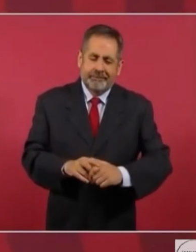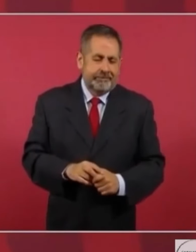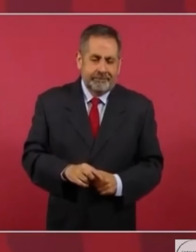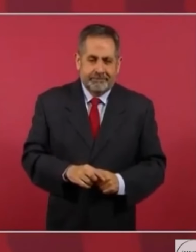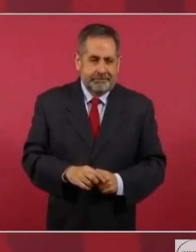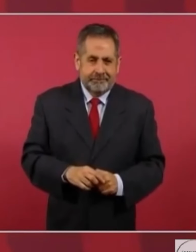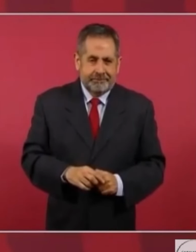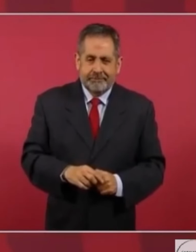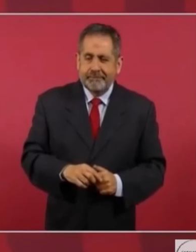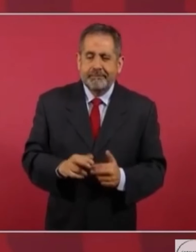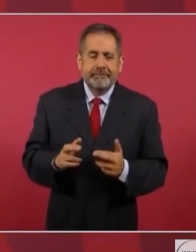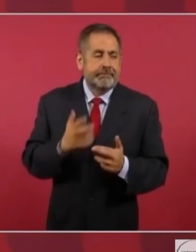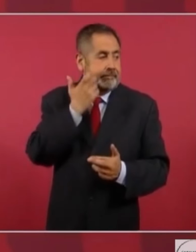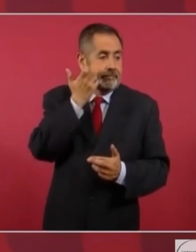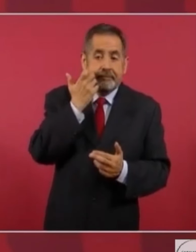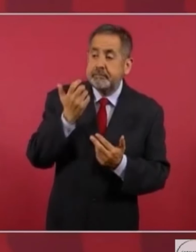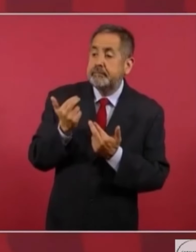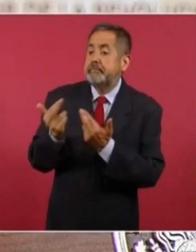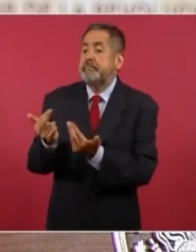de regalos.